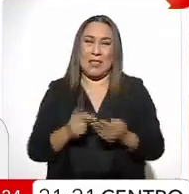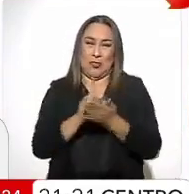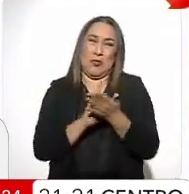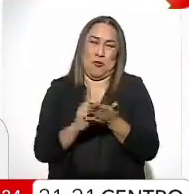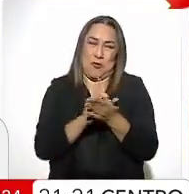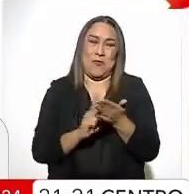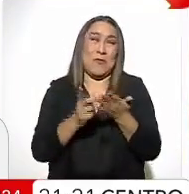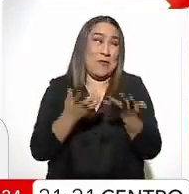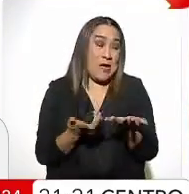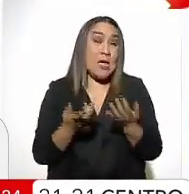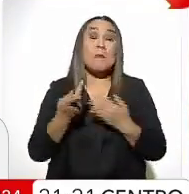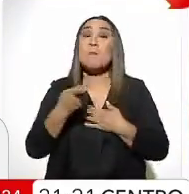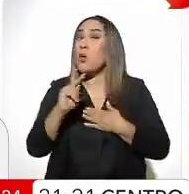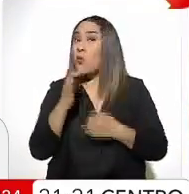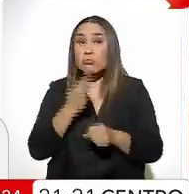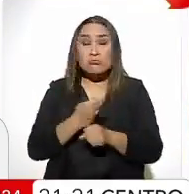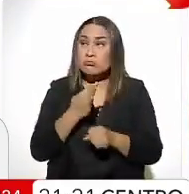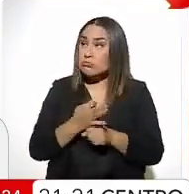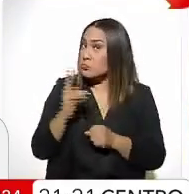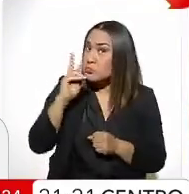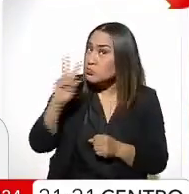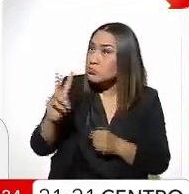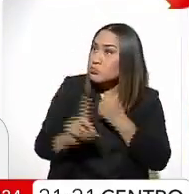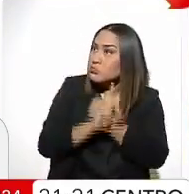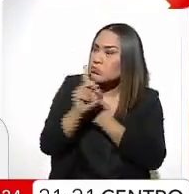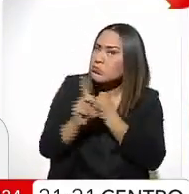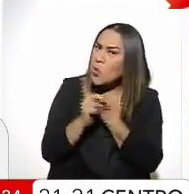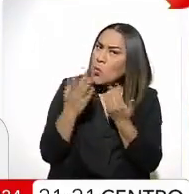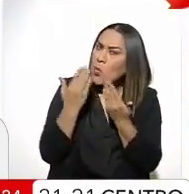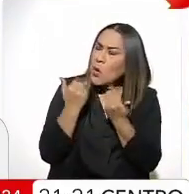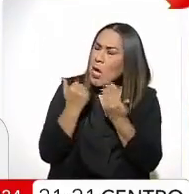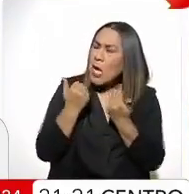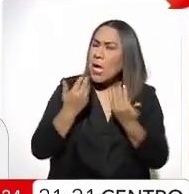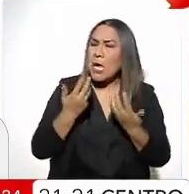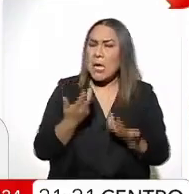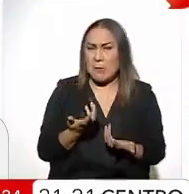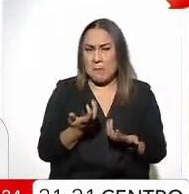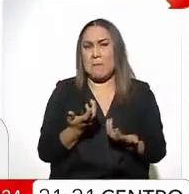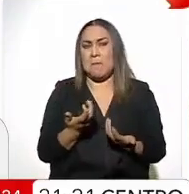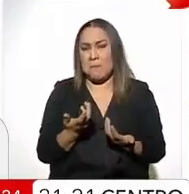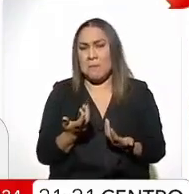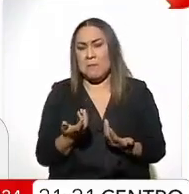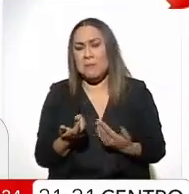Pero no ha sucedido hasta el momento y yo creo que